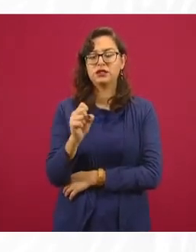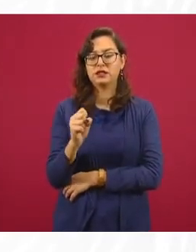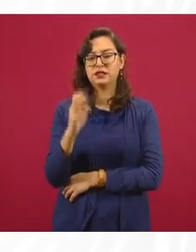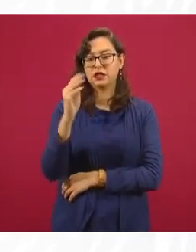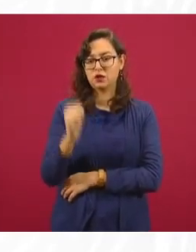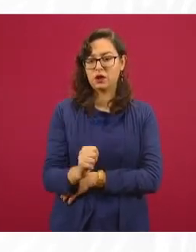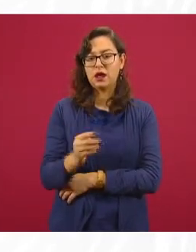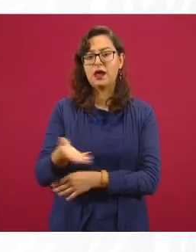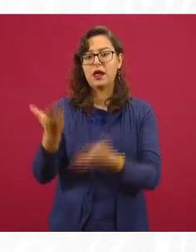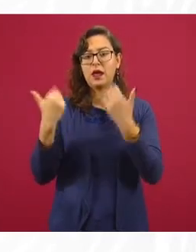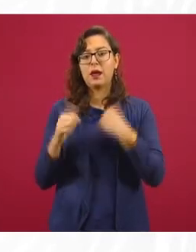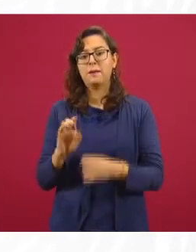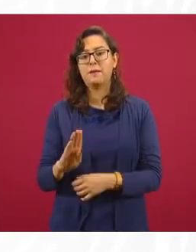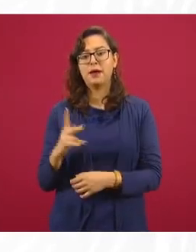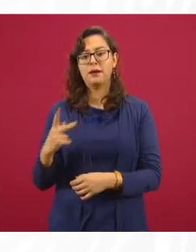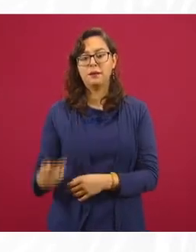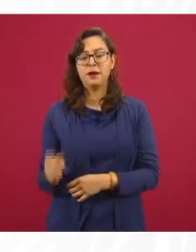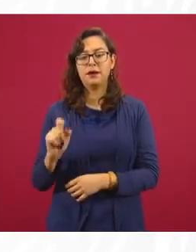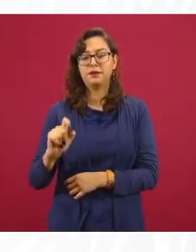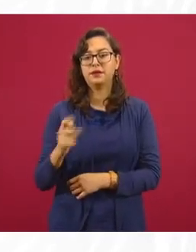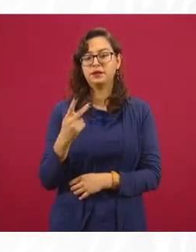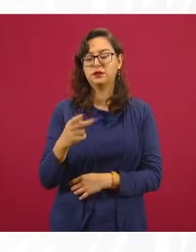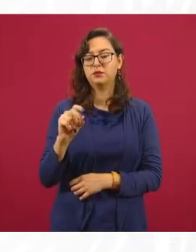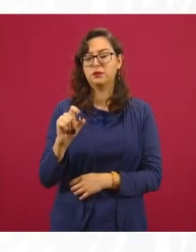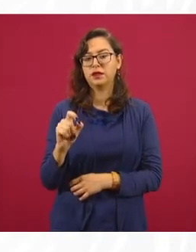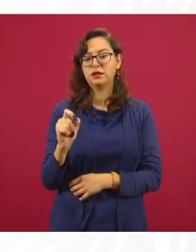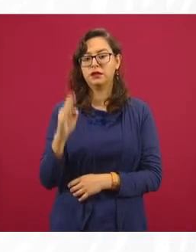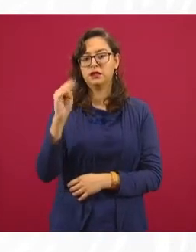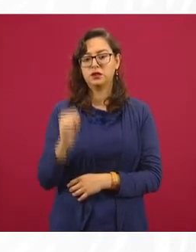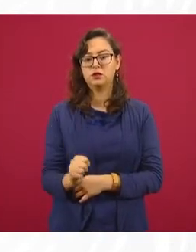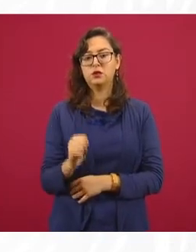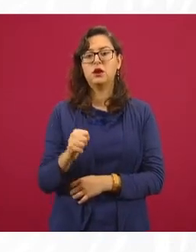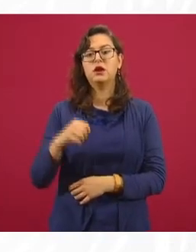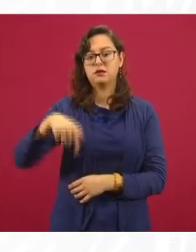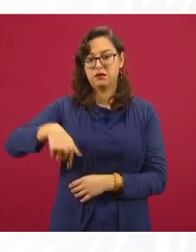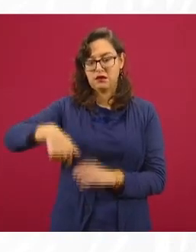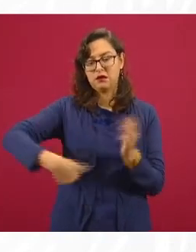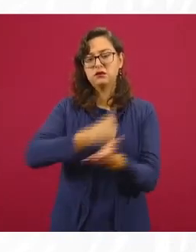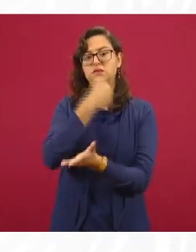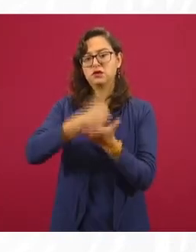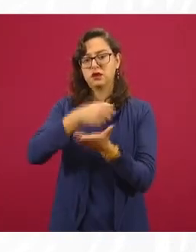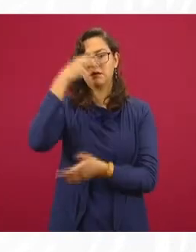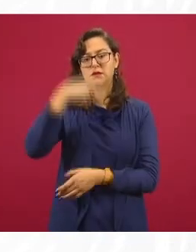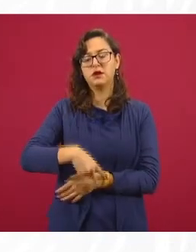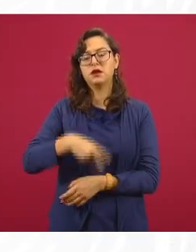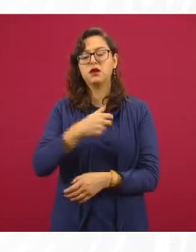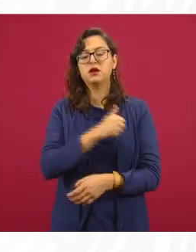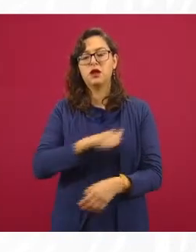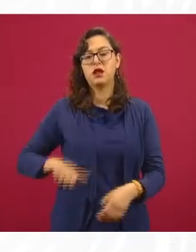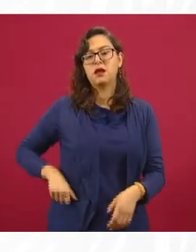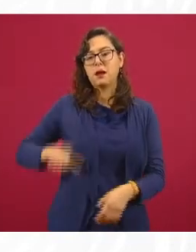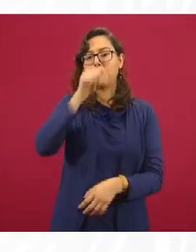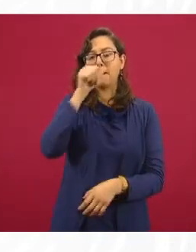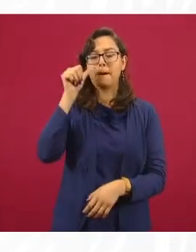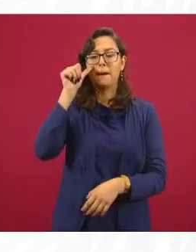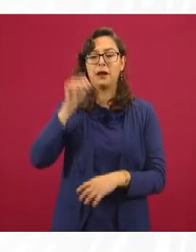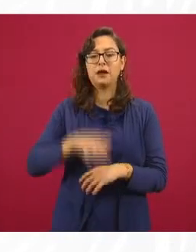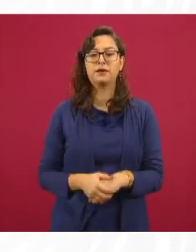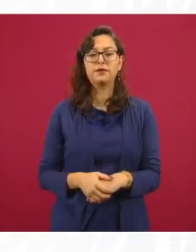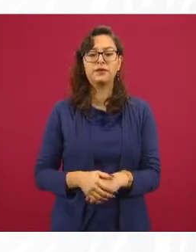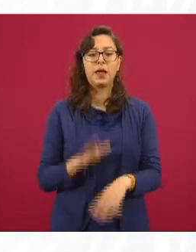$22.69, y BP, $22.29 en Benito Juárez, aquí en la Ciudad de México. Para el diésel, la más barata,